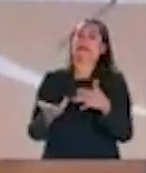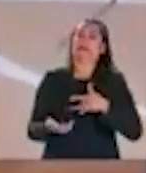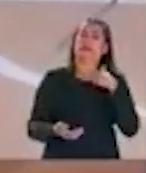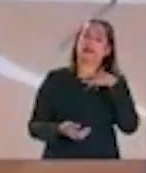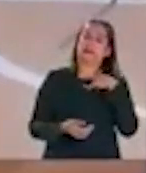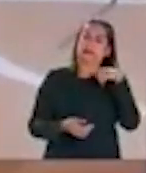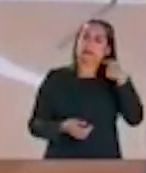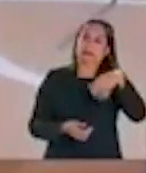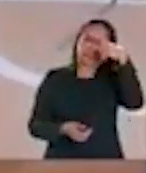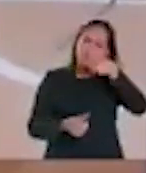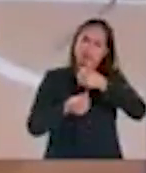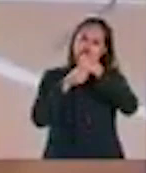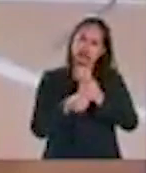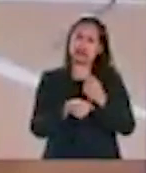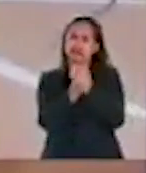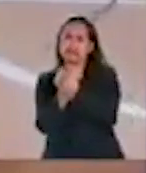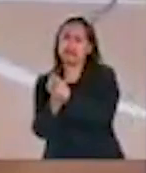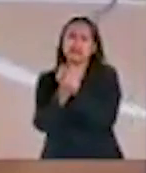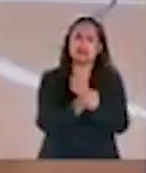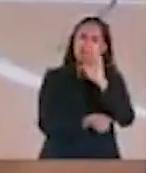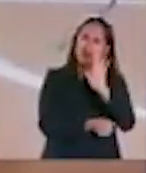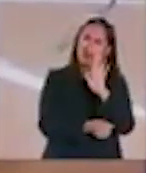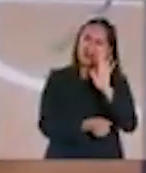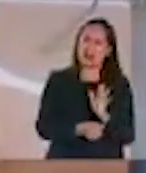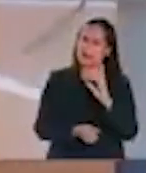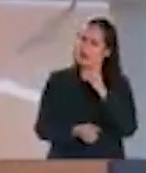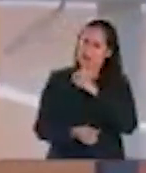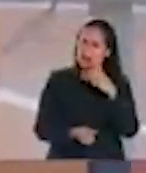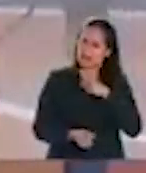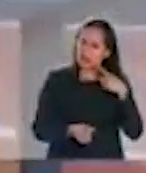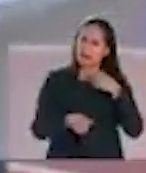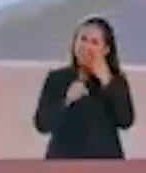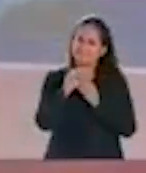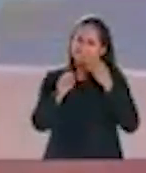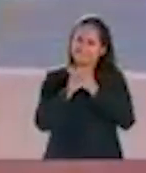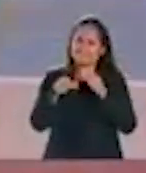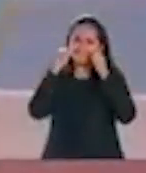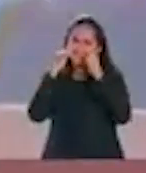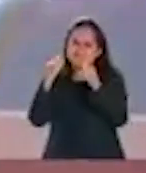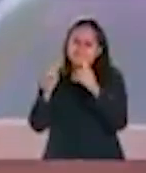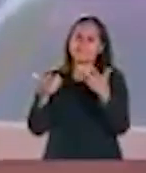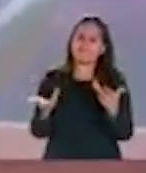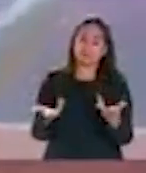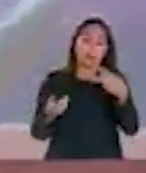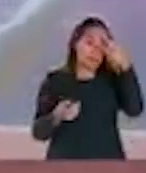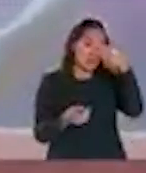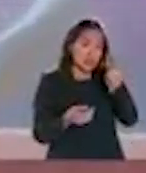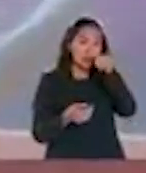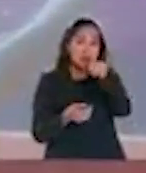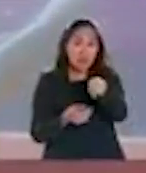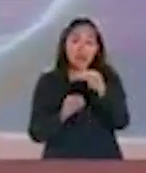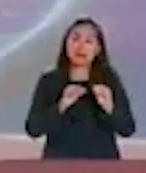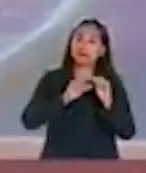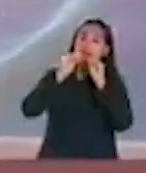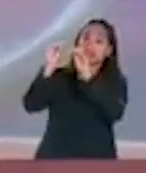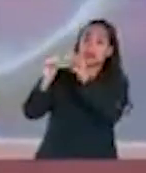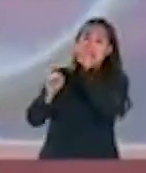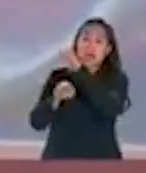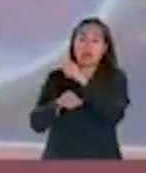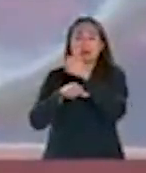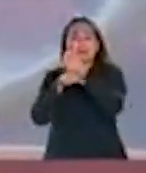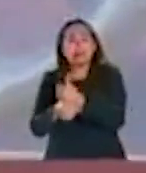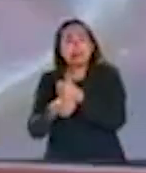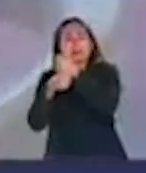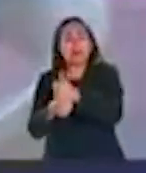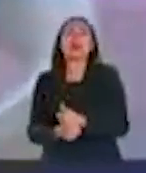logrado avances importantes tenemos también que cerrar esa brecha entre el mexicano que hoy es tratado como esclavo y que necesita nuestra defensa y que